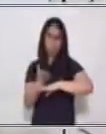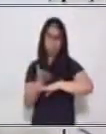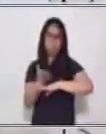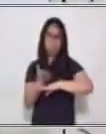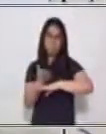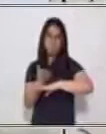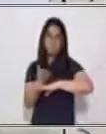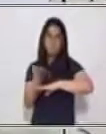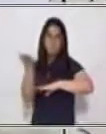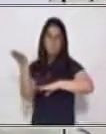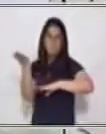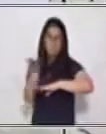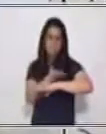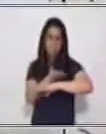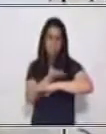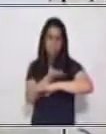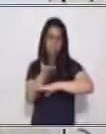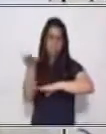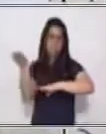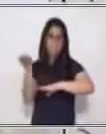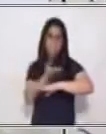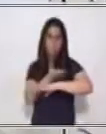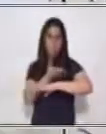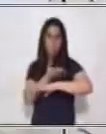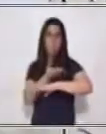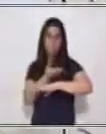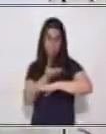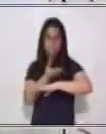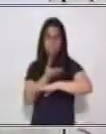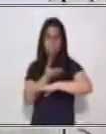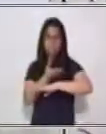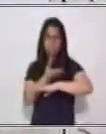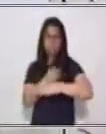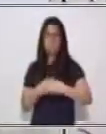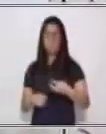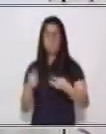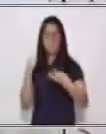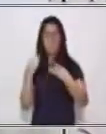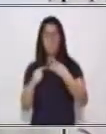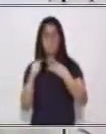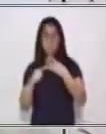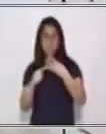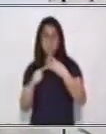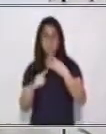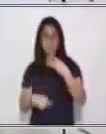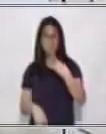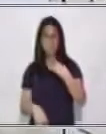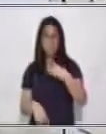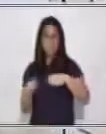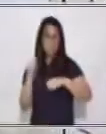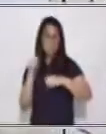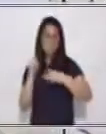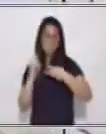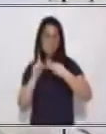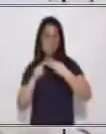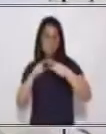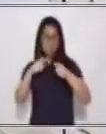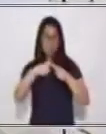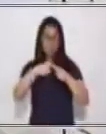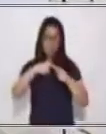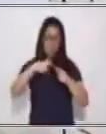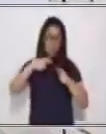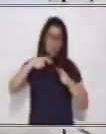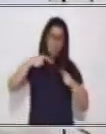elipse. Hipérbola, un plano que corta el cono en